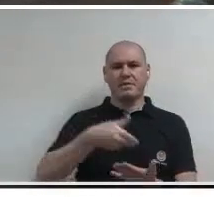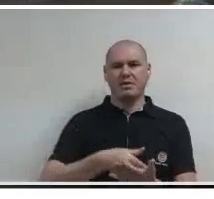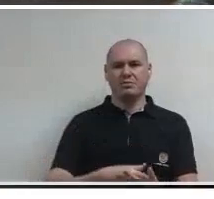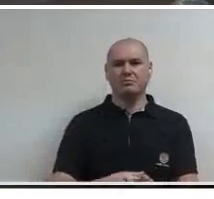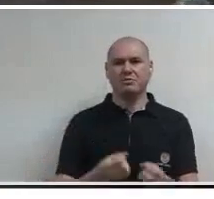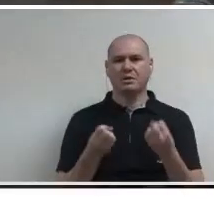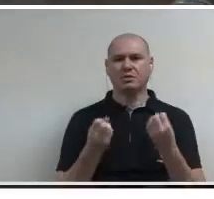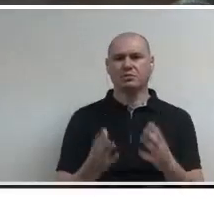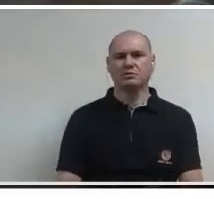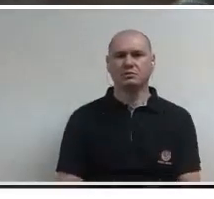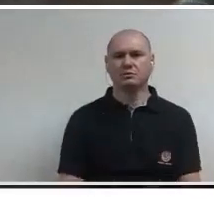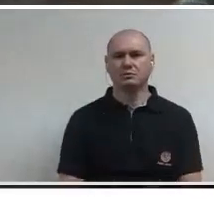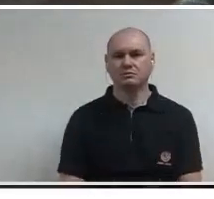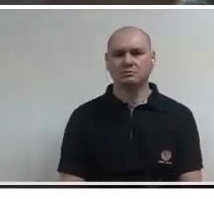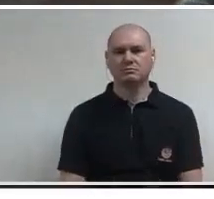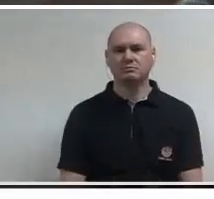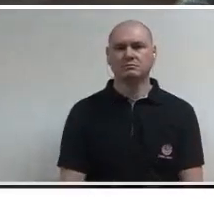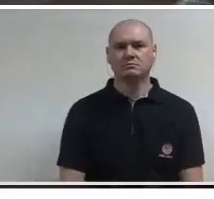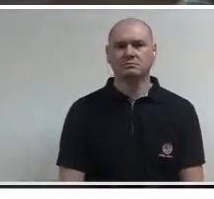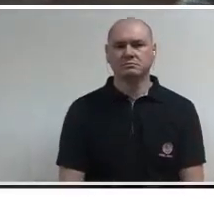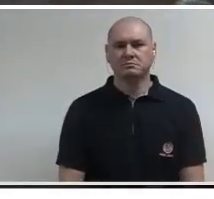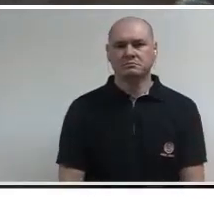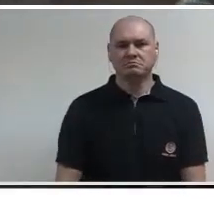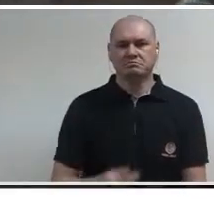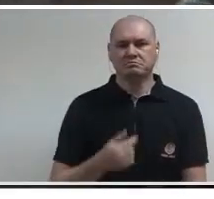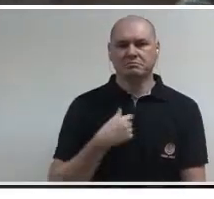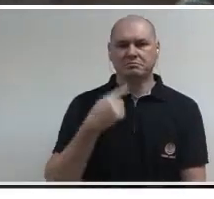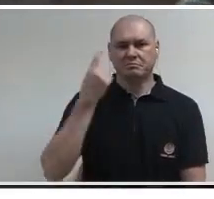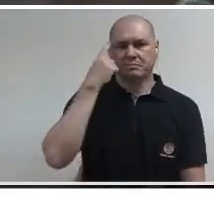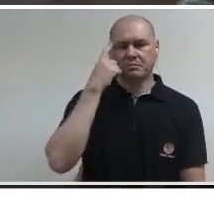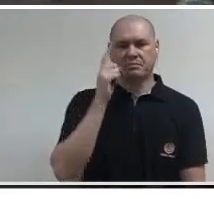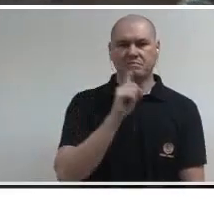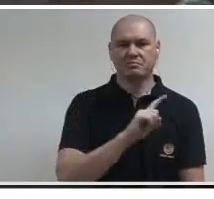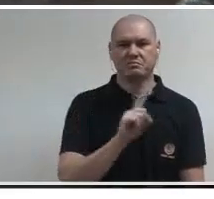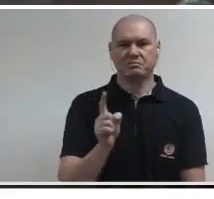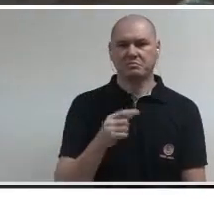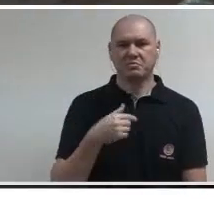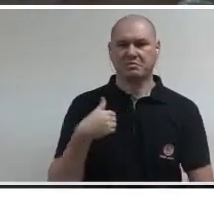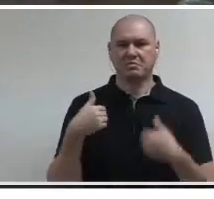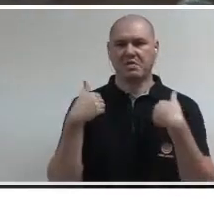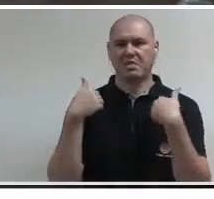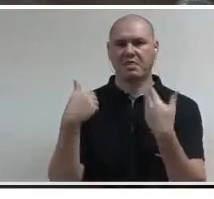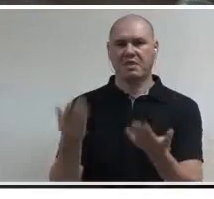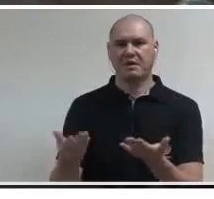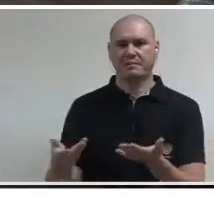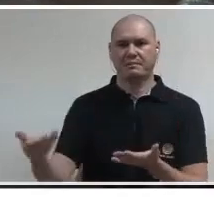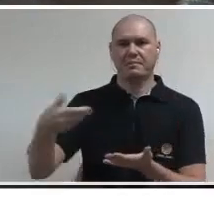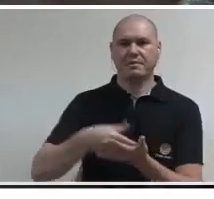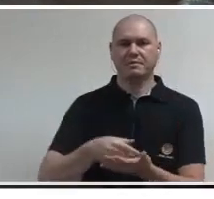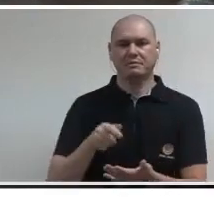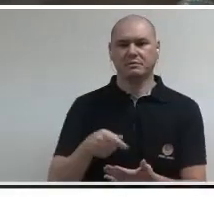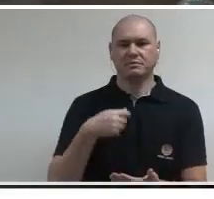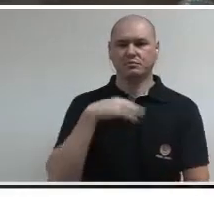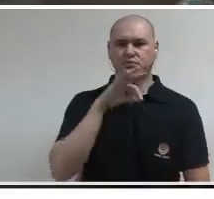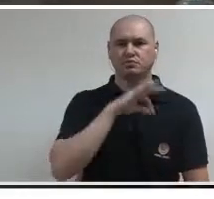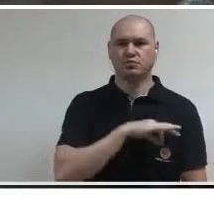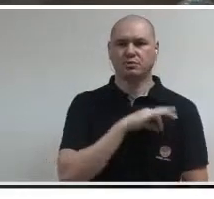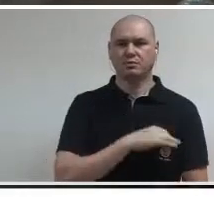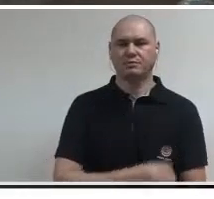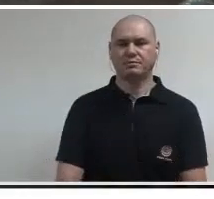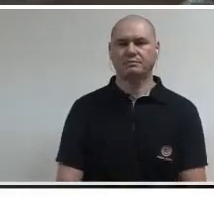ya esa agua, ya mono y bien va a llevar, da un país, agenda, en Guaranamo, no corresponde con Baecoa,